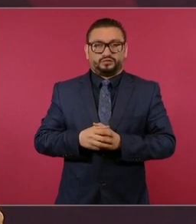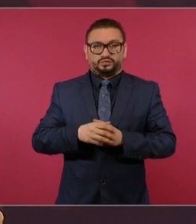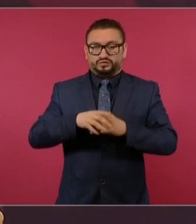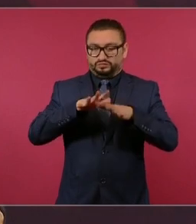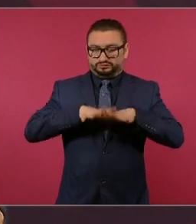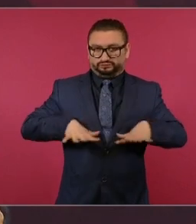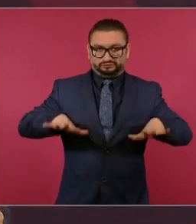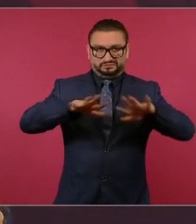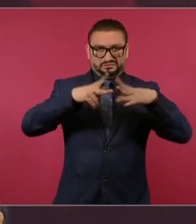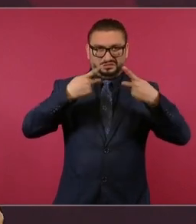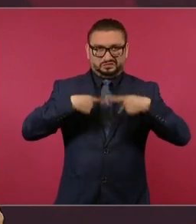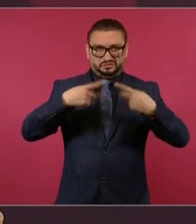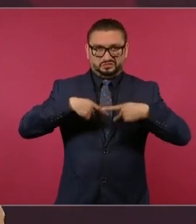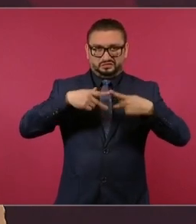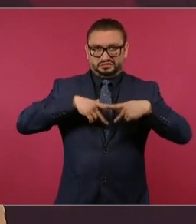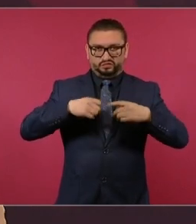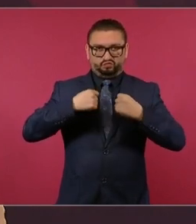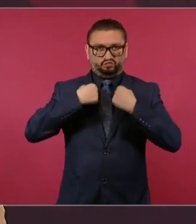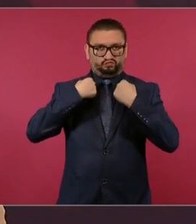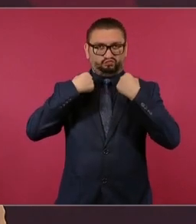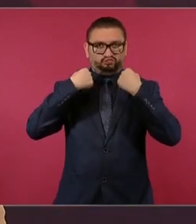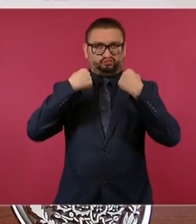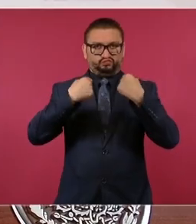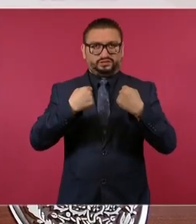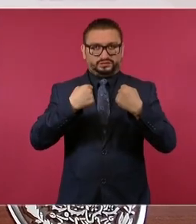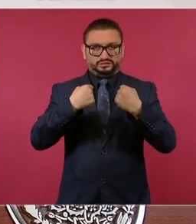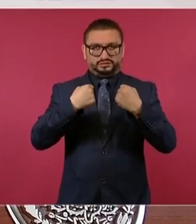fuerte y uno débil, el desierto.